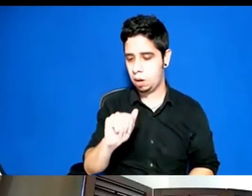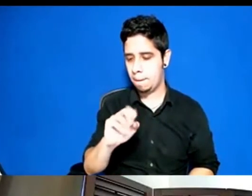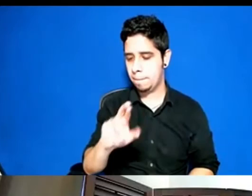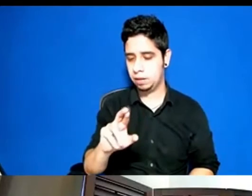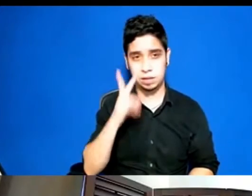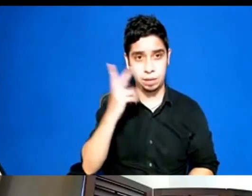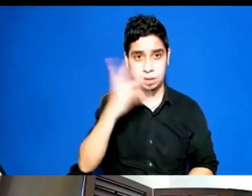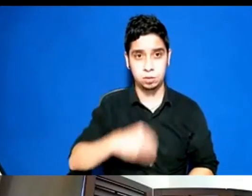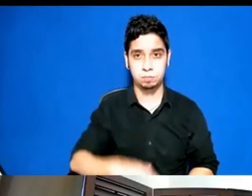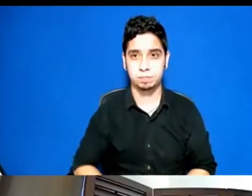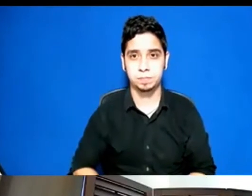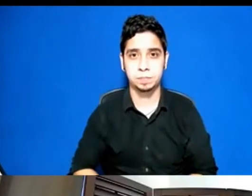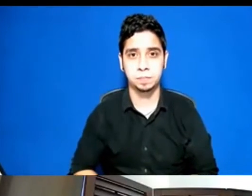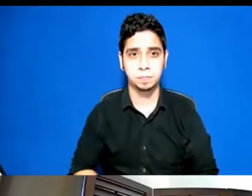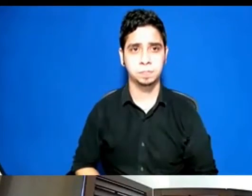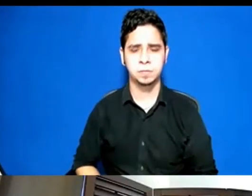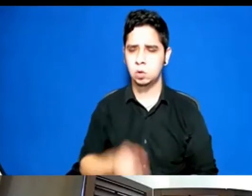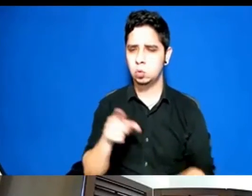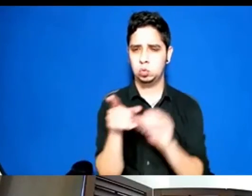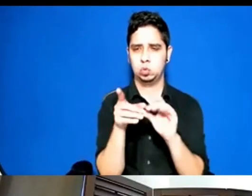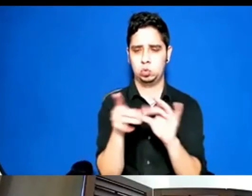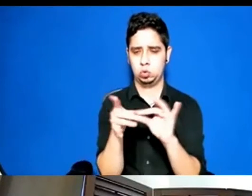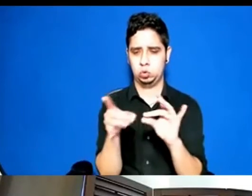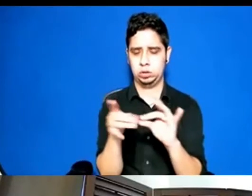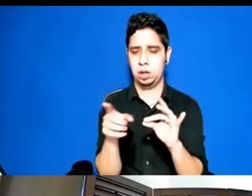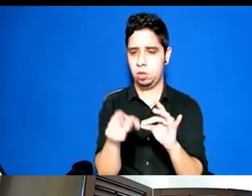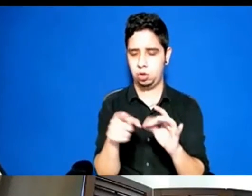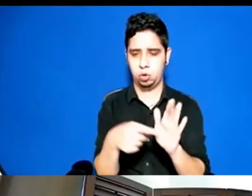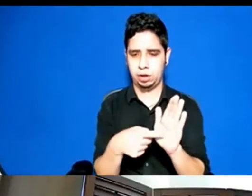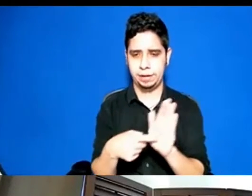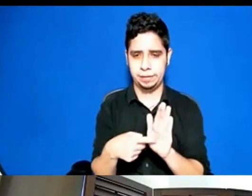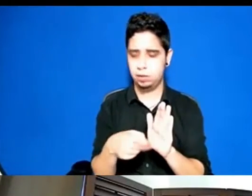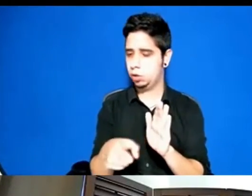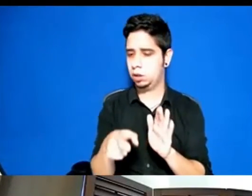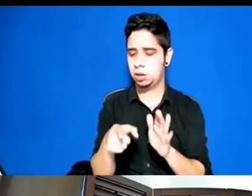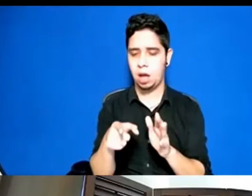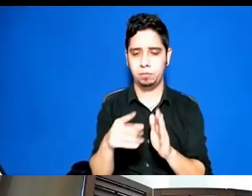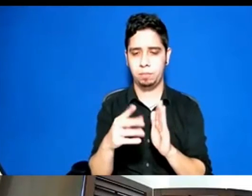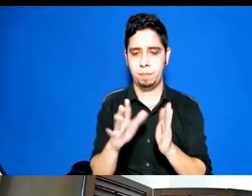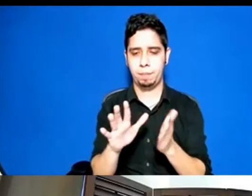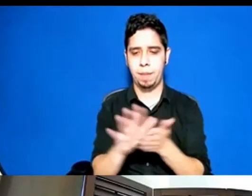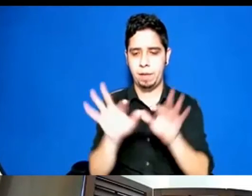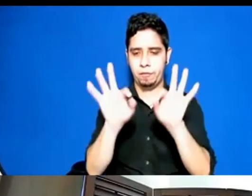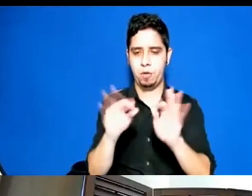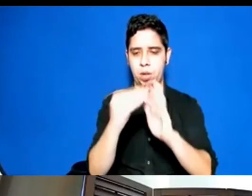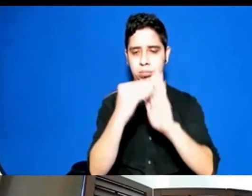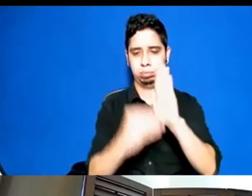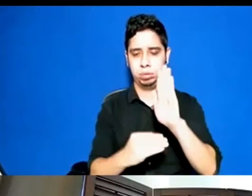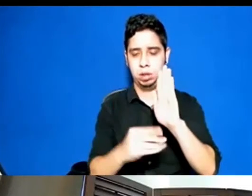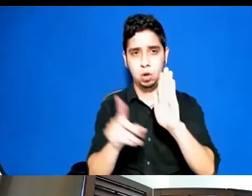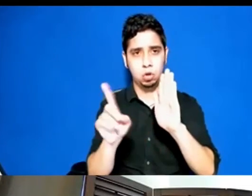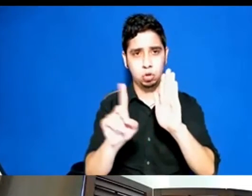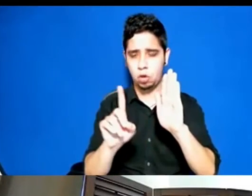Mira, ¿y dónde es que podemos? Estás mencionando estos requisitos y esta forma. ¿Dónde es que la conseguimos? Explícame bien, o